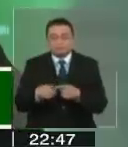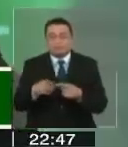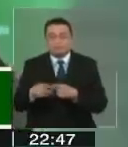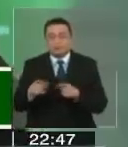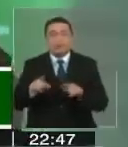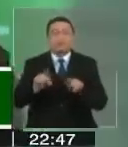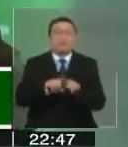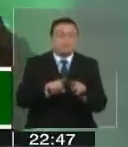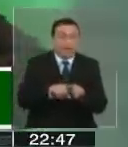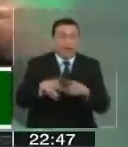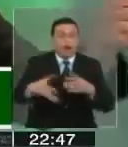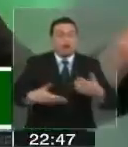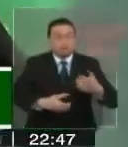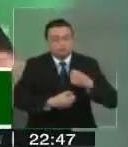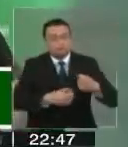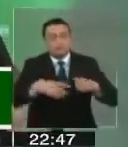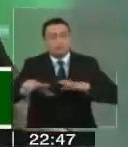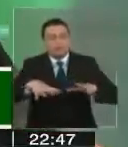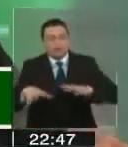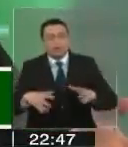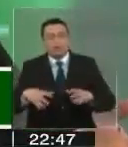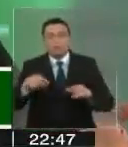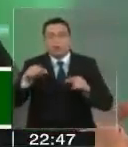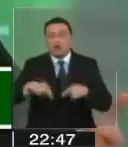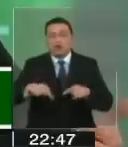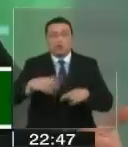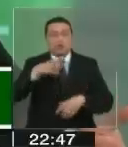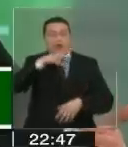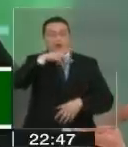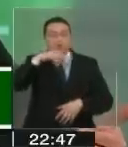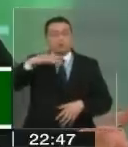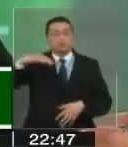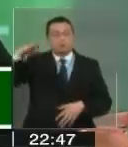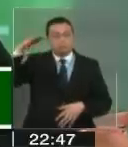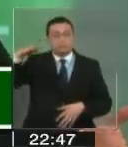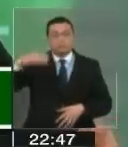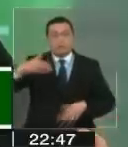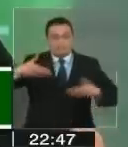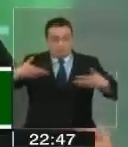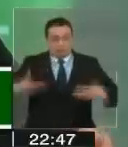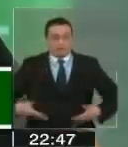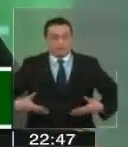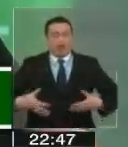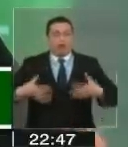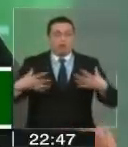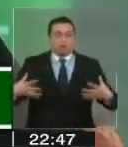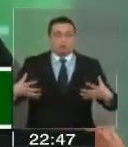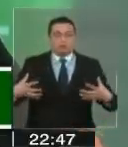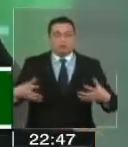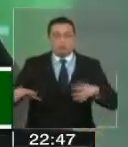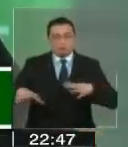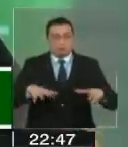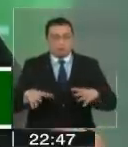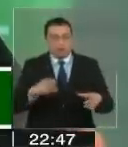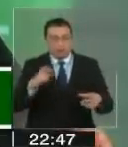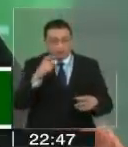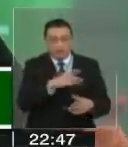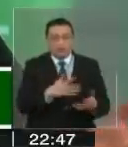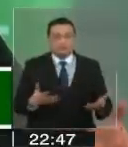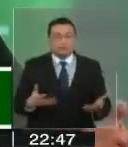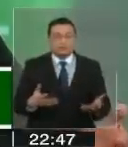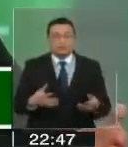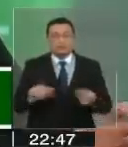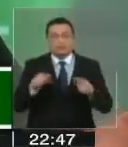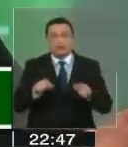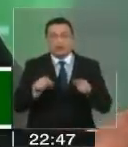estaban las hermanas lo tomaban, lo movían. Hoy día está adulto, solo pesa más, moverlo cuesta más y